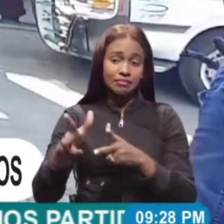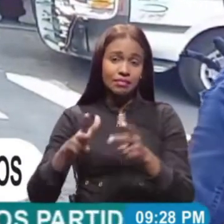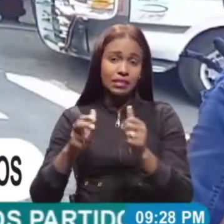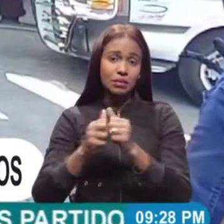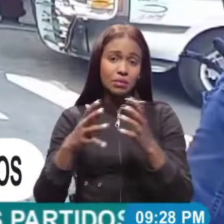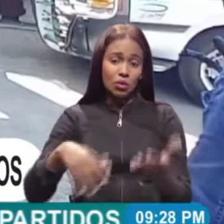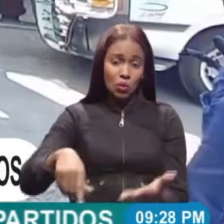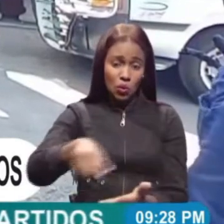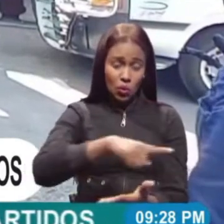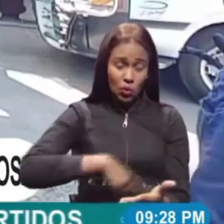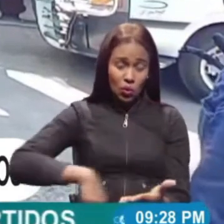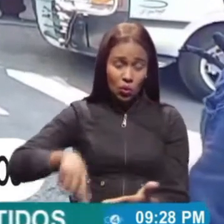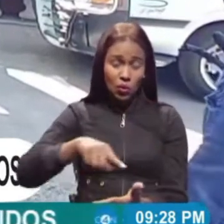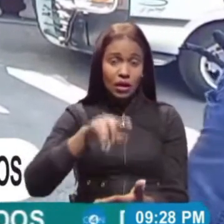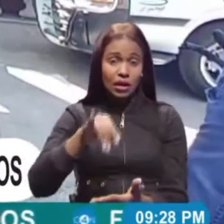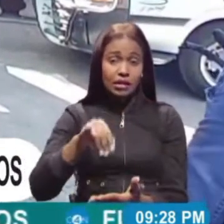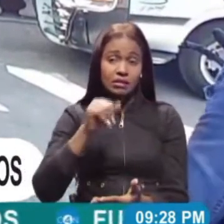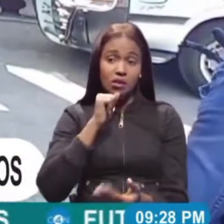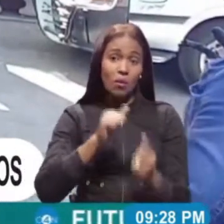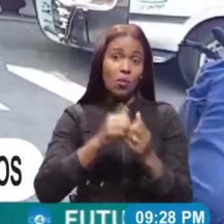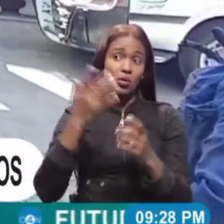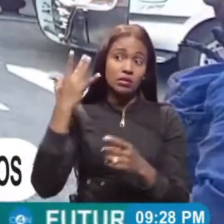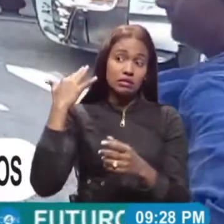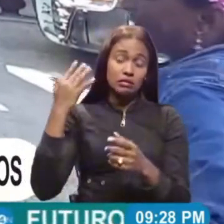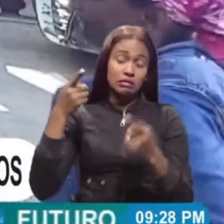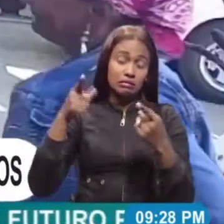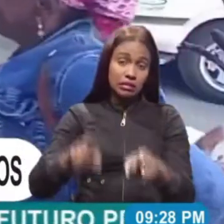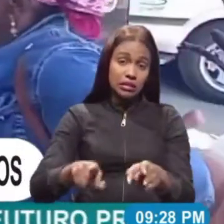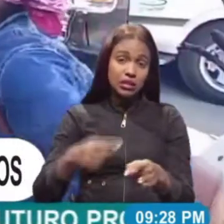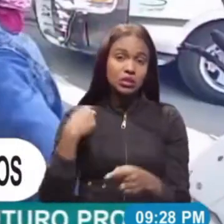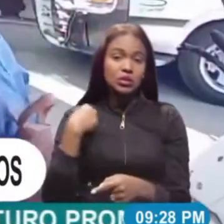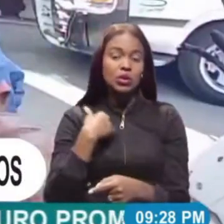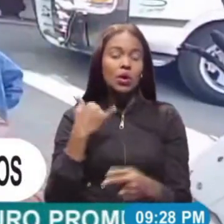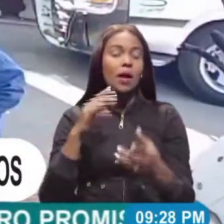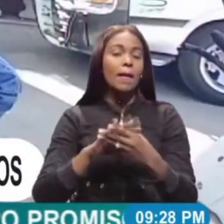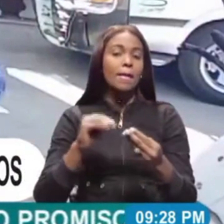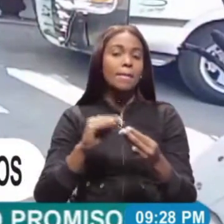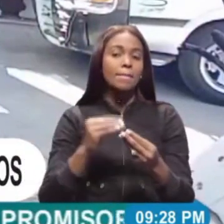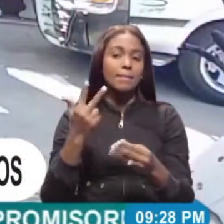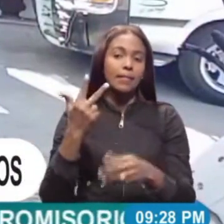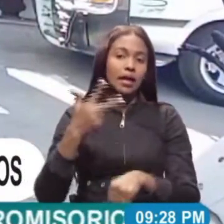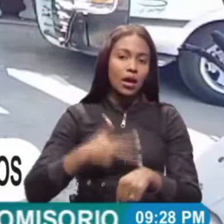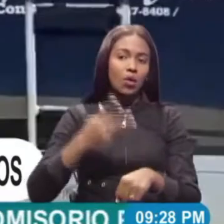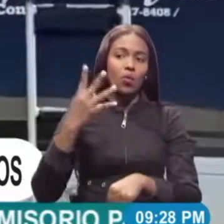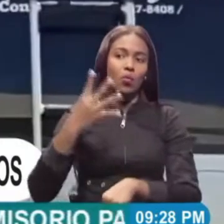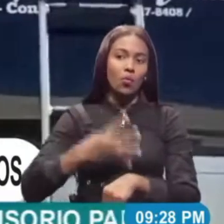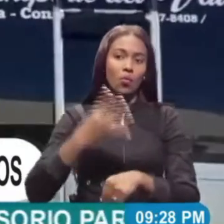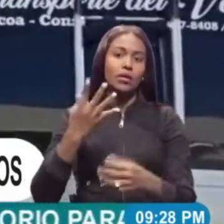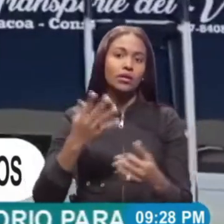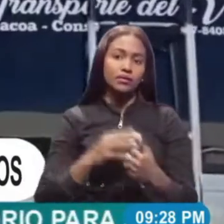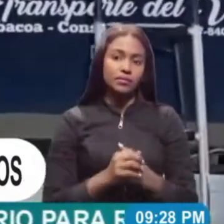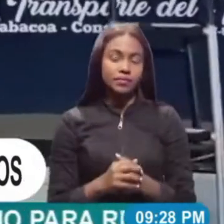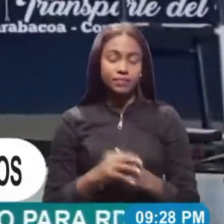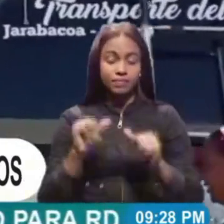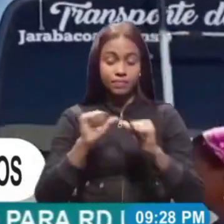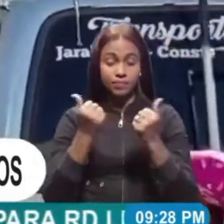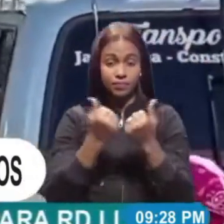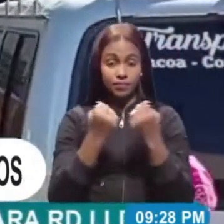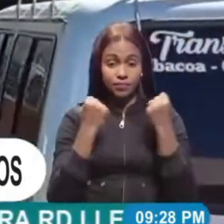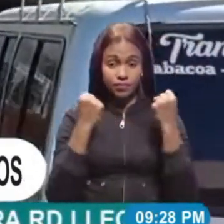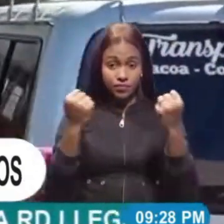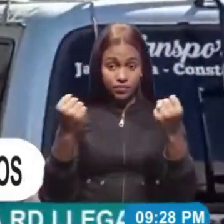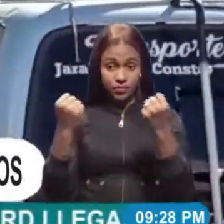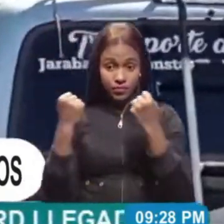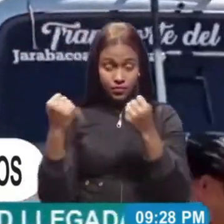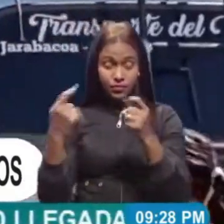tantos hoyos. Una carretera que no hace mucho que la hicieron. Estamos hablando de 3-4 meses. La Asociación de Transporte de Pasajeros